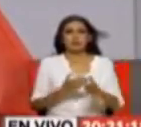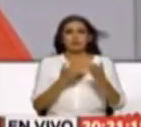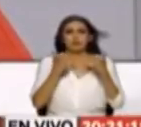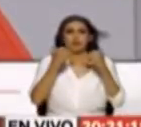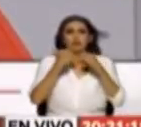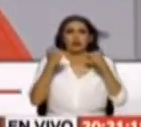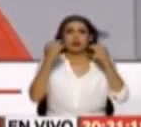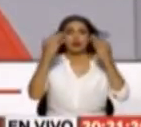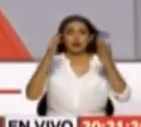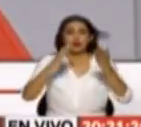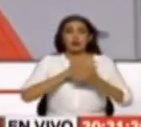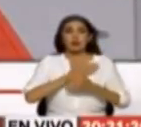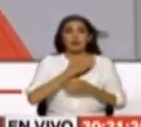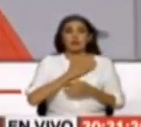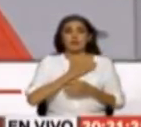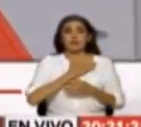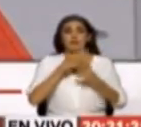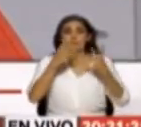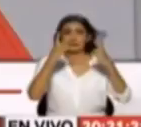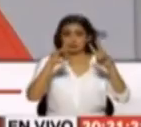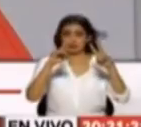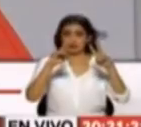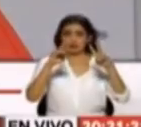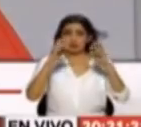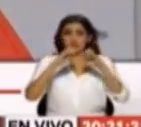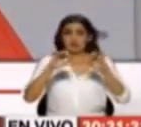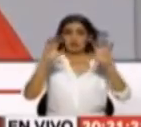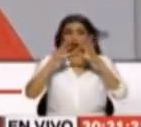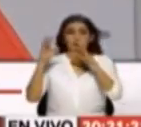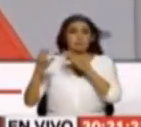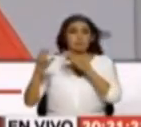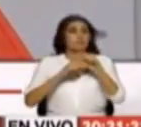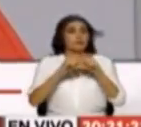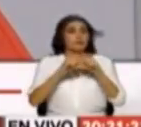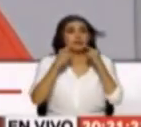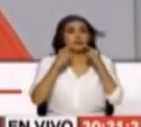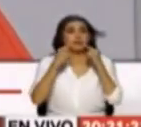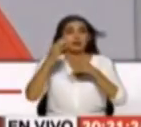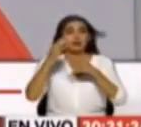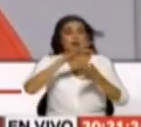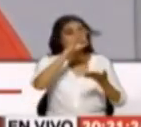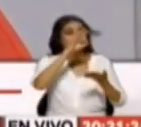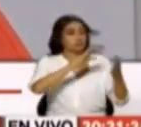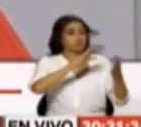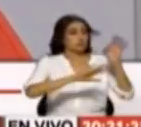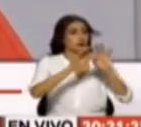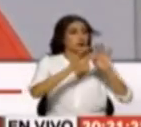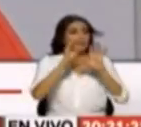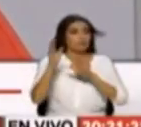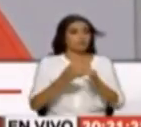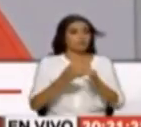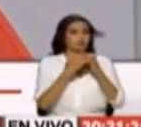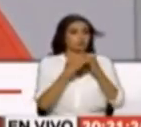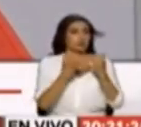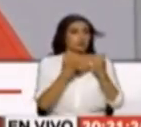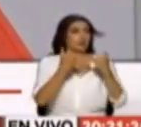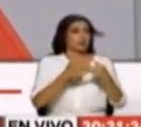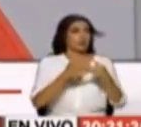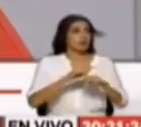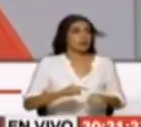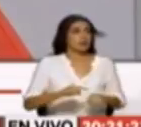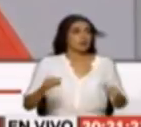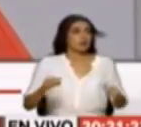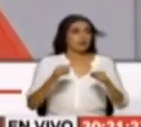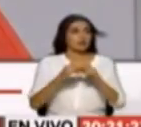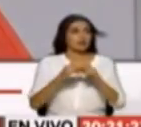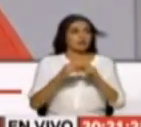voto de confianza y el apostar a la mujer ecuatoriana. Creo que eso es importante reivindicar, pero sobre todo ser consecuente con